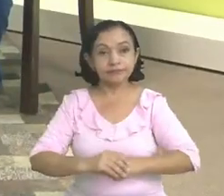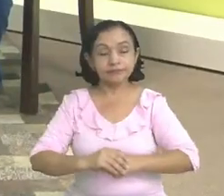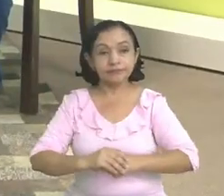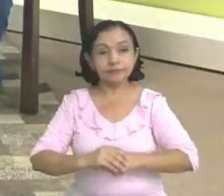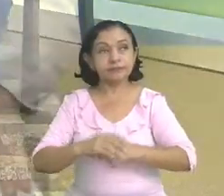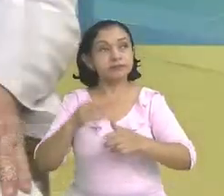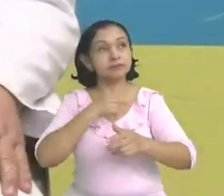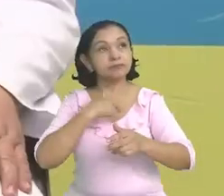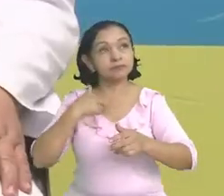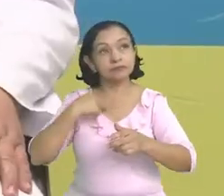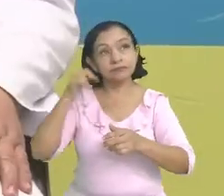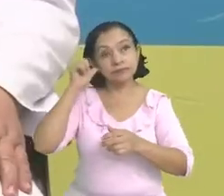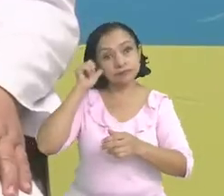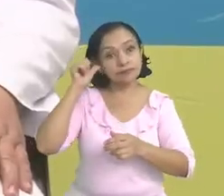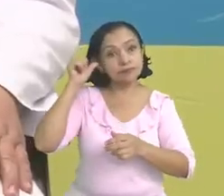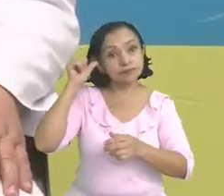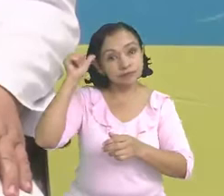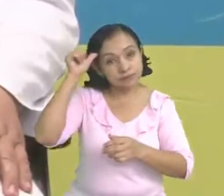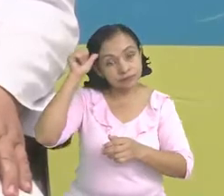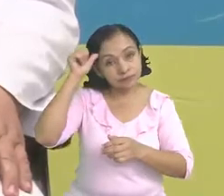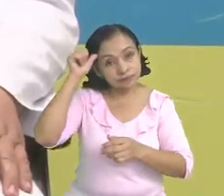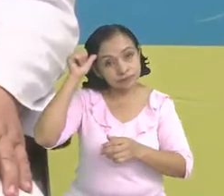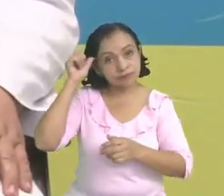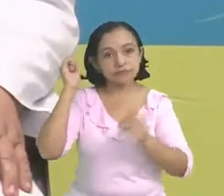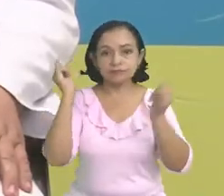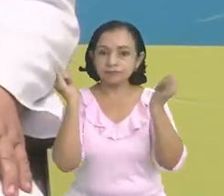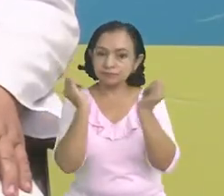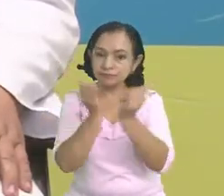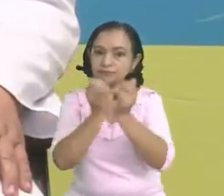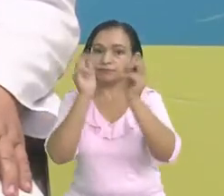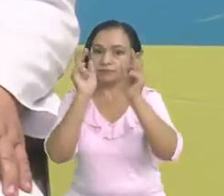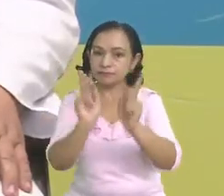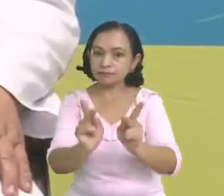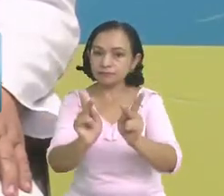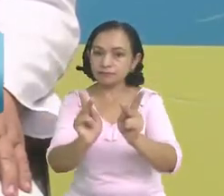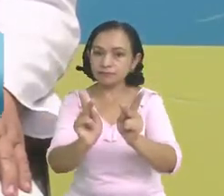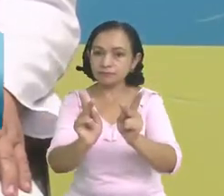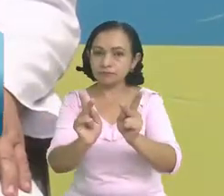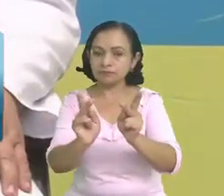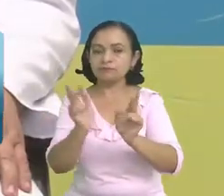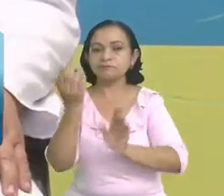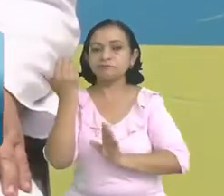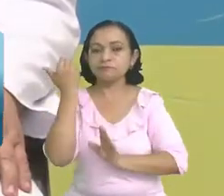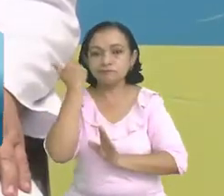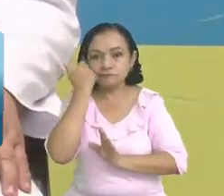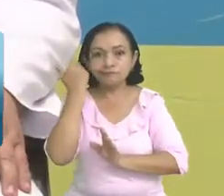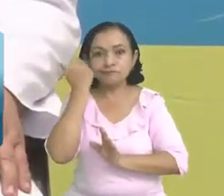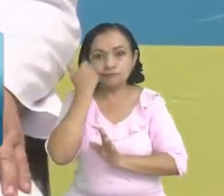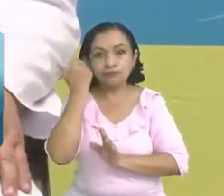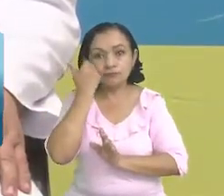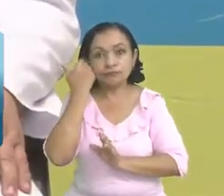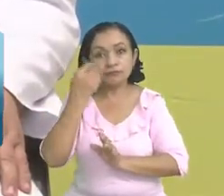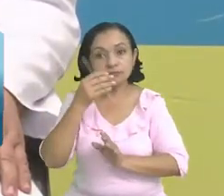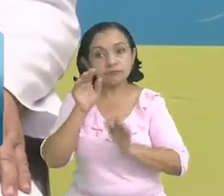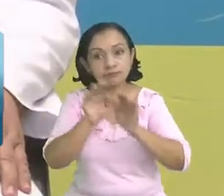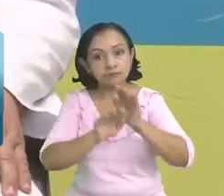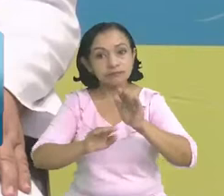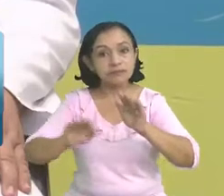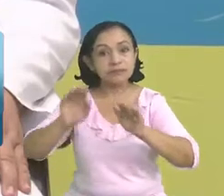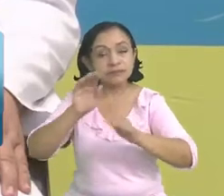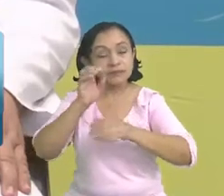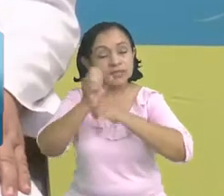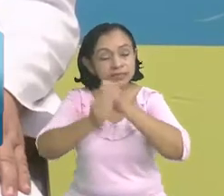designados para las personas adultas, sino que son para también aquellas personas que tienen un padecimiento que va a llevar más